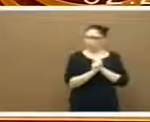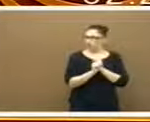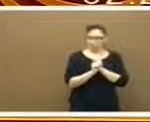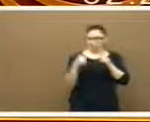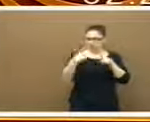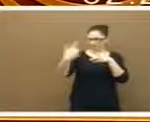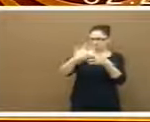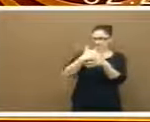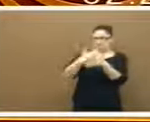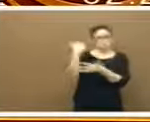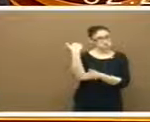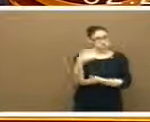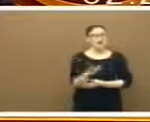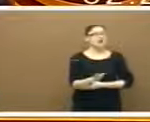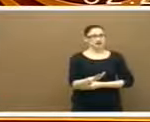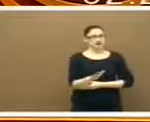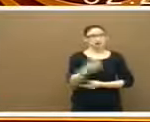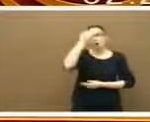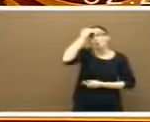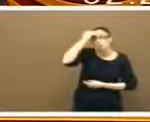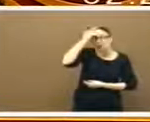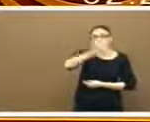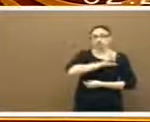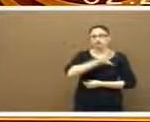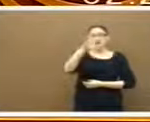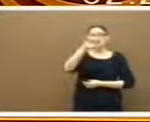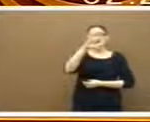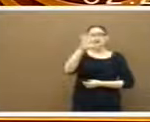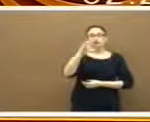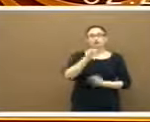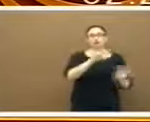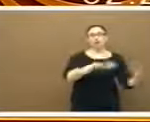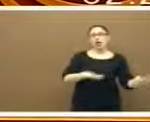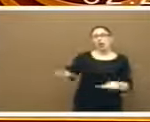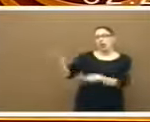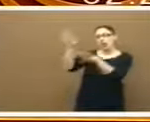mal. Yo creo que es que el señor Casco está convenciendo a